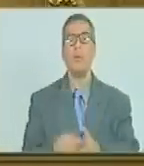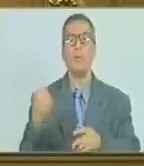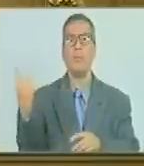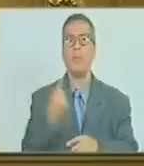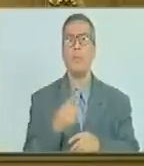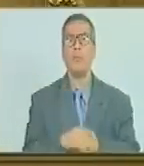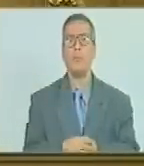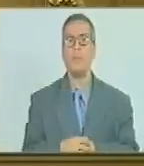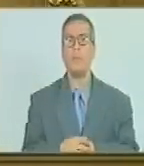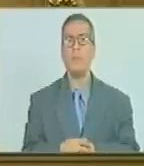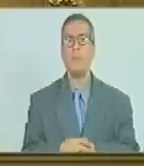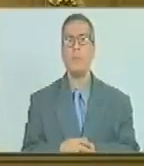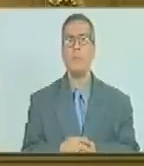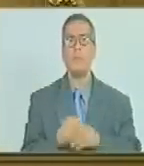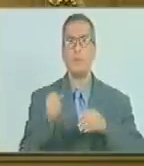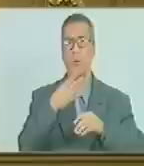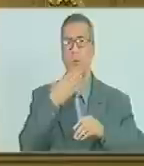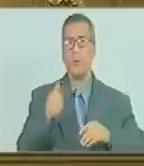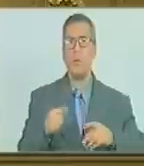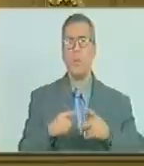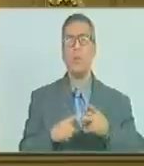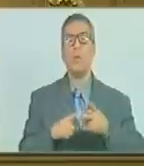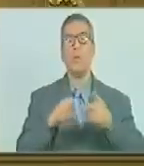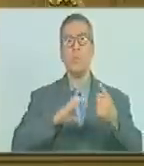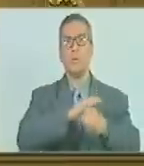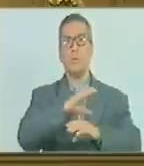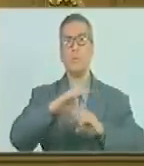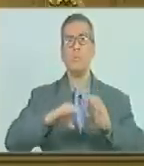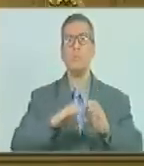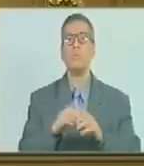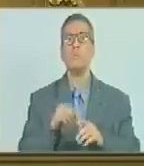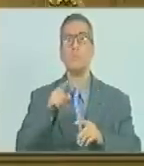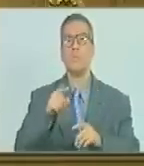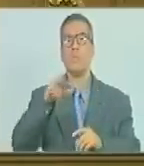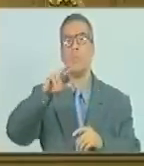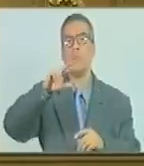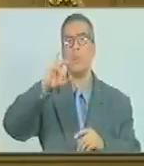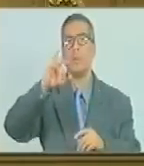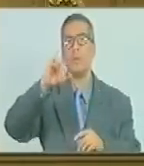provienen de la extraordinaria y rica cultura de Irán.